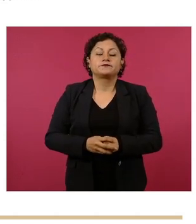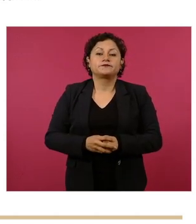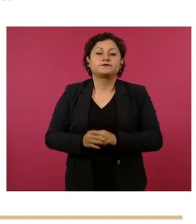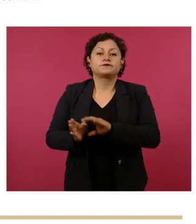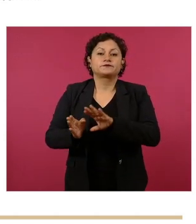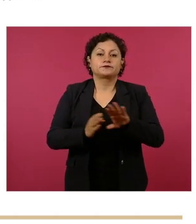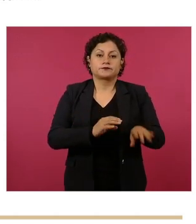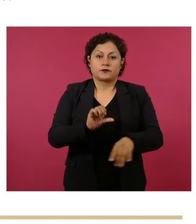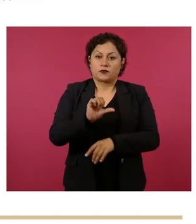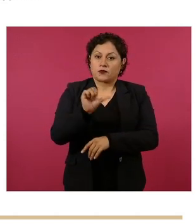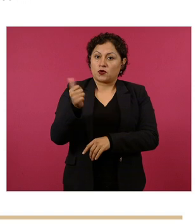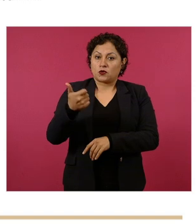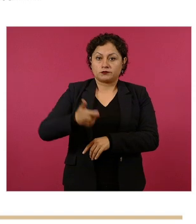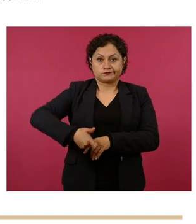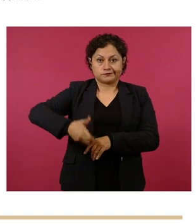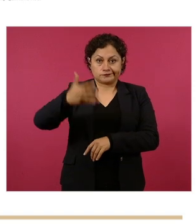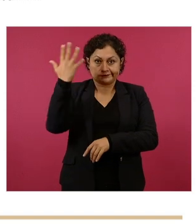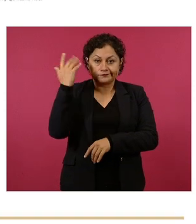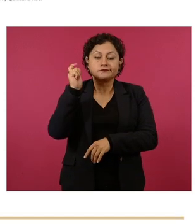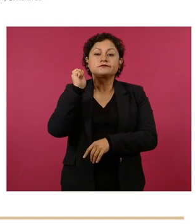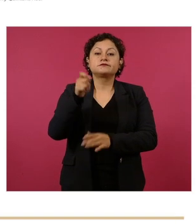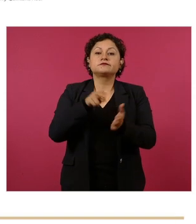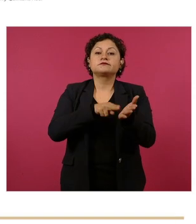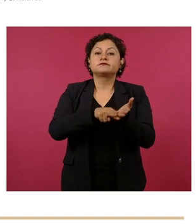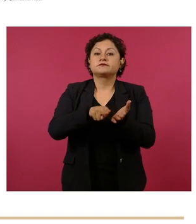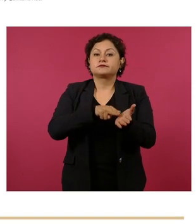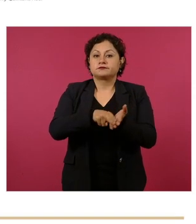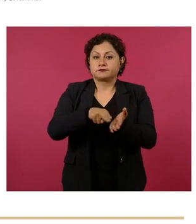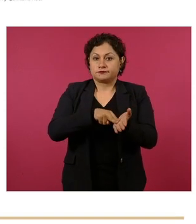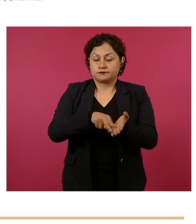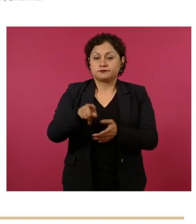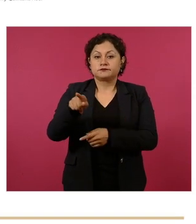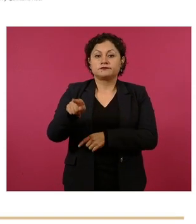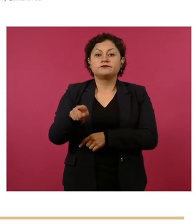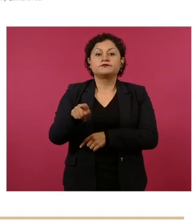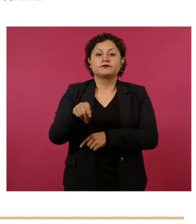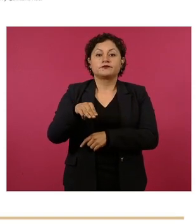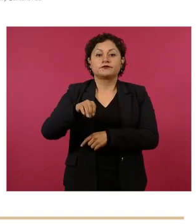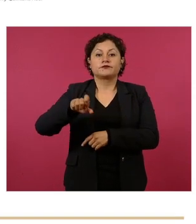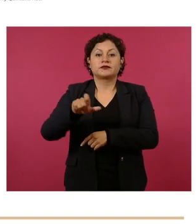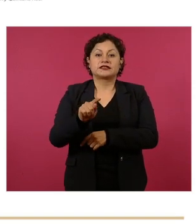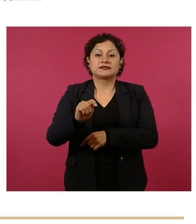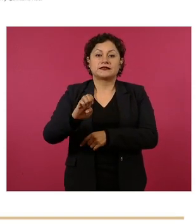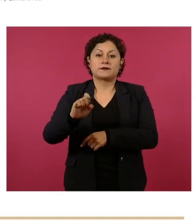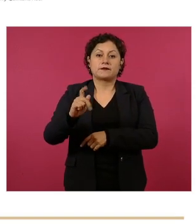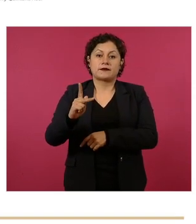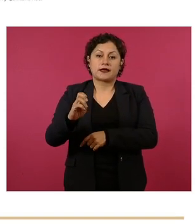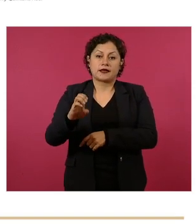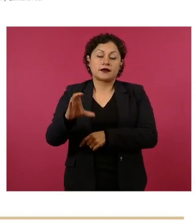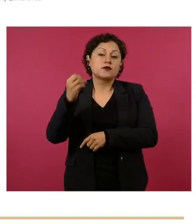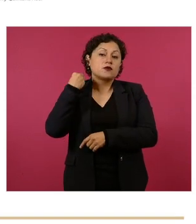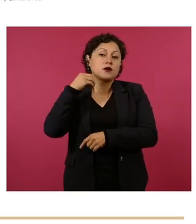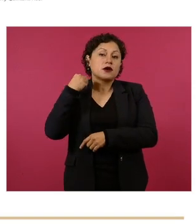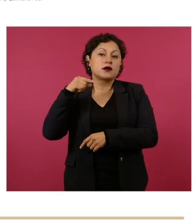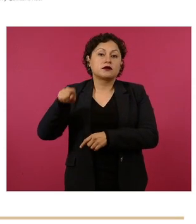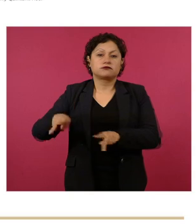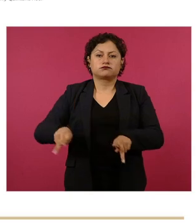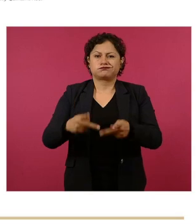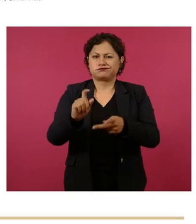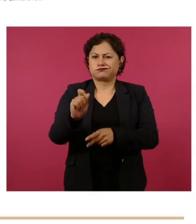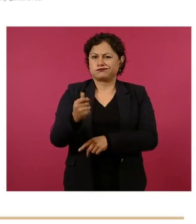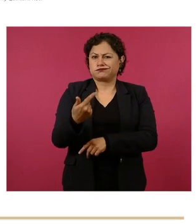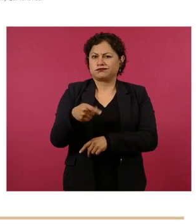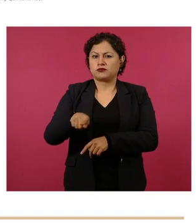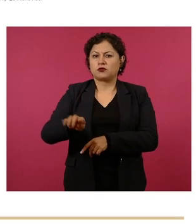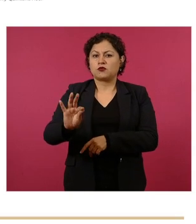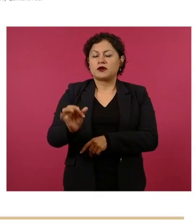más altas en el caso del diésel, una franquicia Pemex en San Pedro Mixtepec, ahí en Oaxaca, 27 pesos con 41